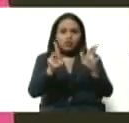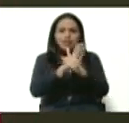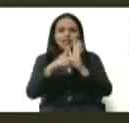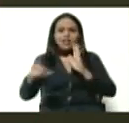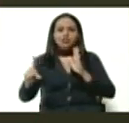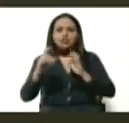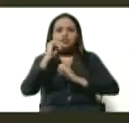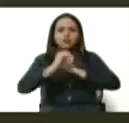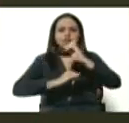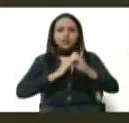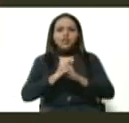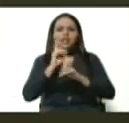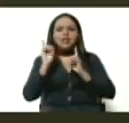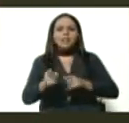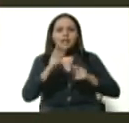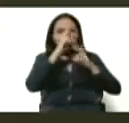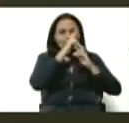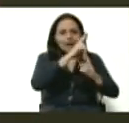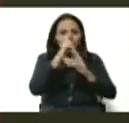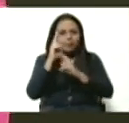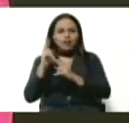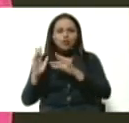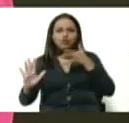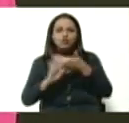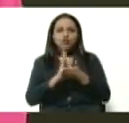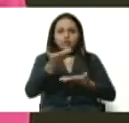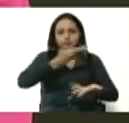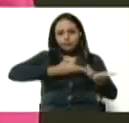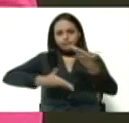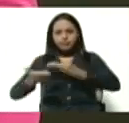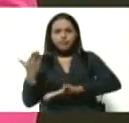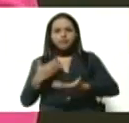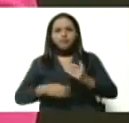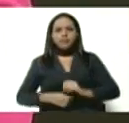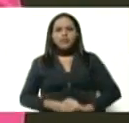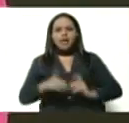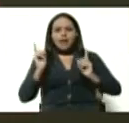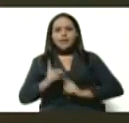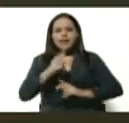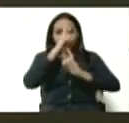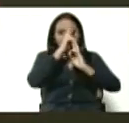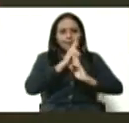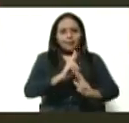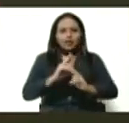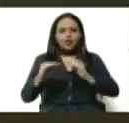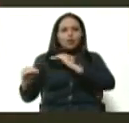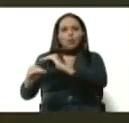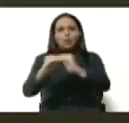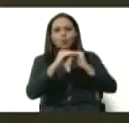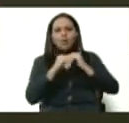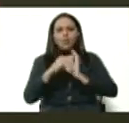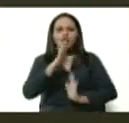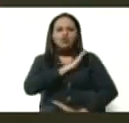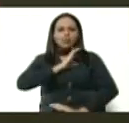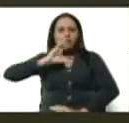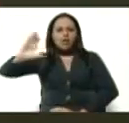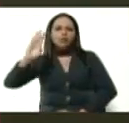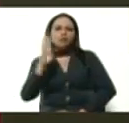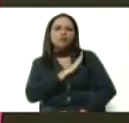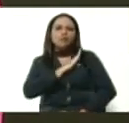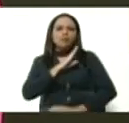internacional, basada en el respeto al multilateralismo, basada en el respeto a la igualdad soberana de las naciones.